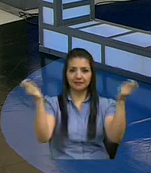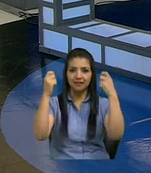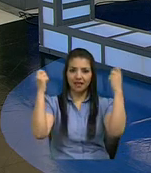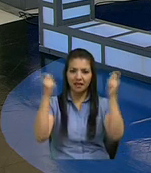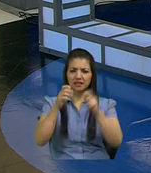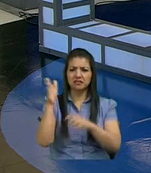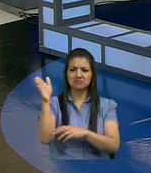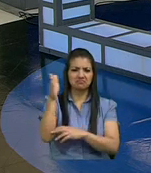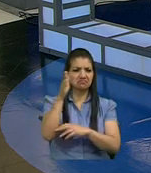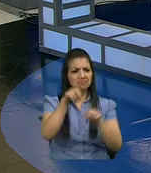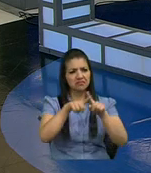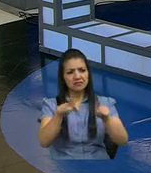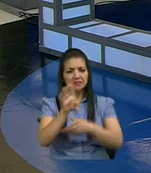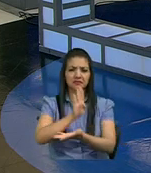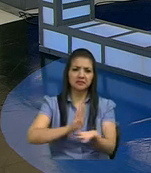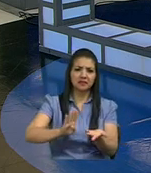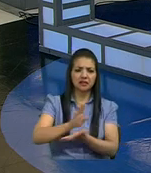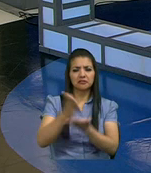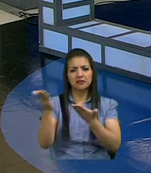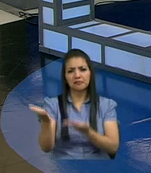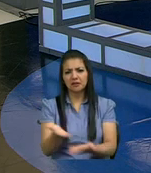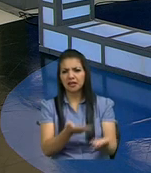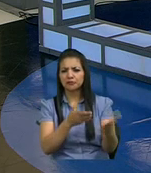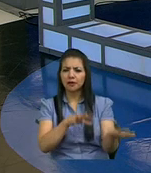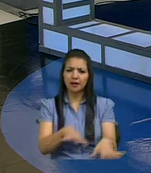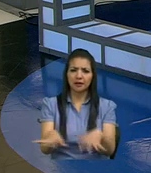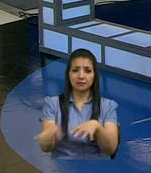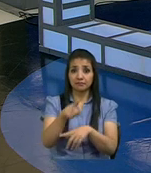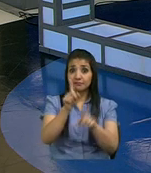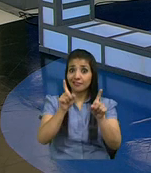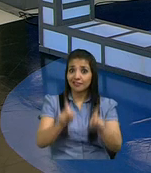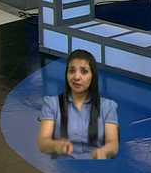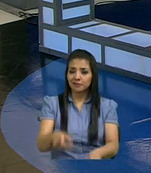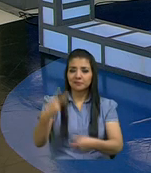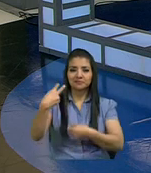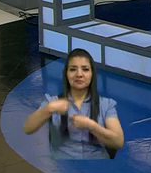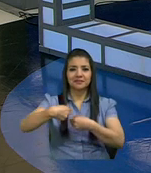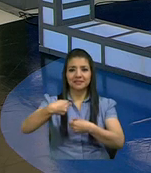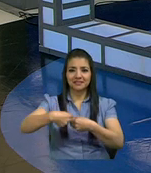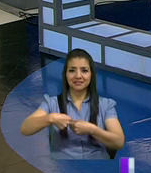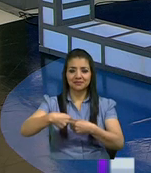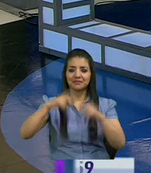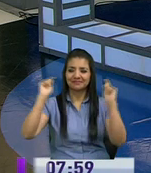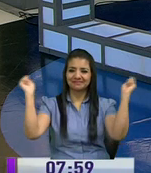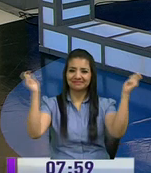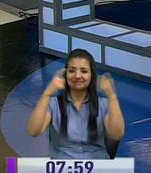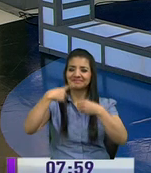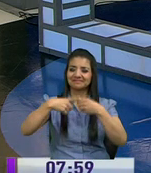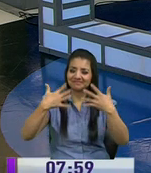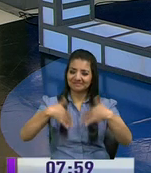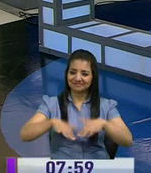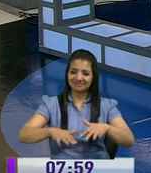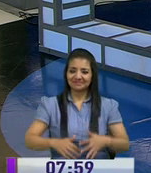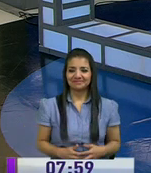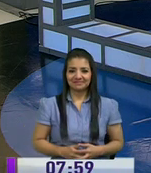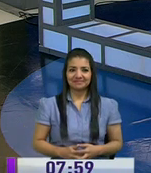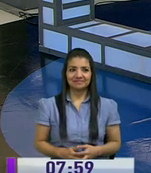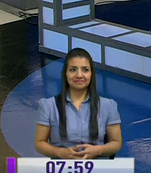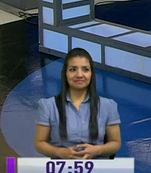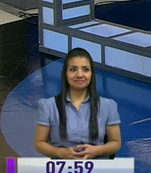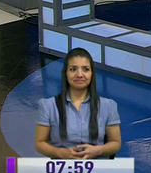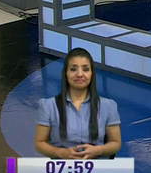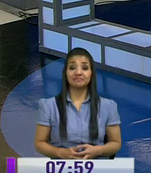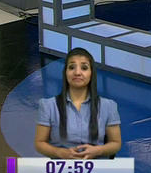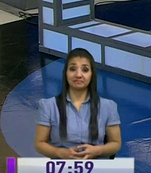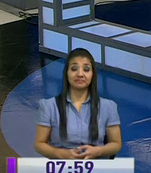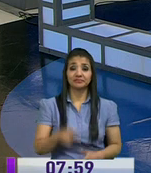por todos lados, eventos por todos lados, así que usted no puede perderse ninguno para que sí festeje a la carita de Dios. Y uno que sin duda